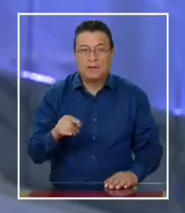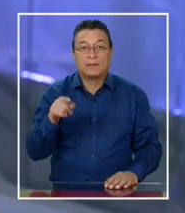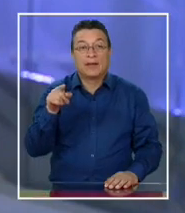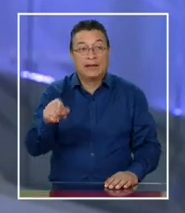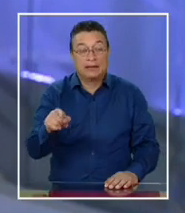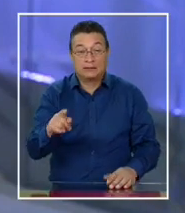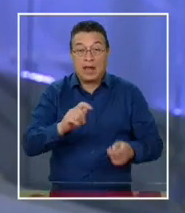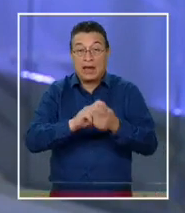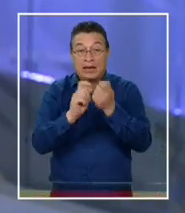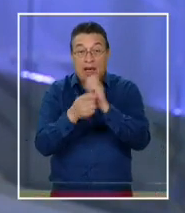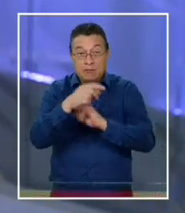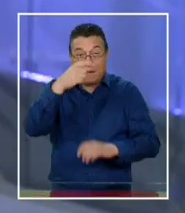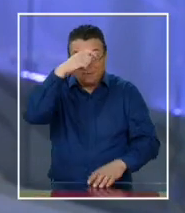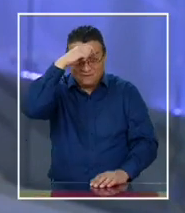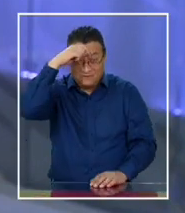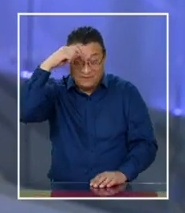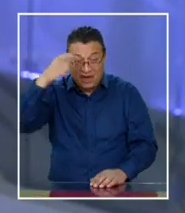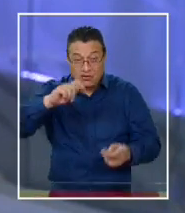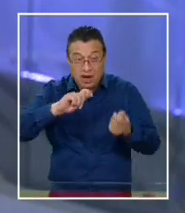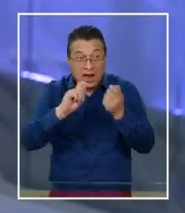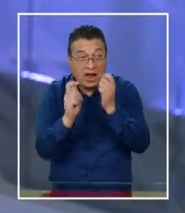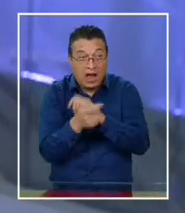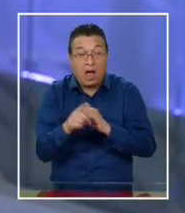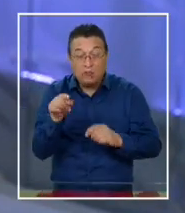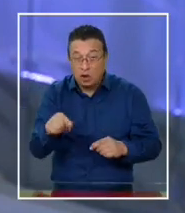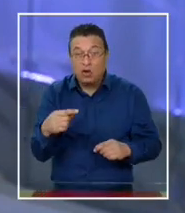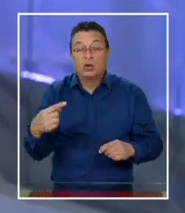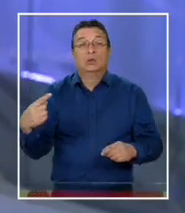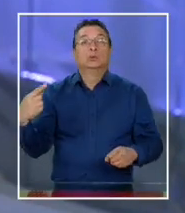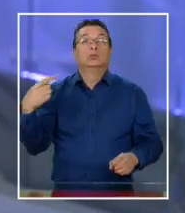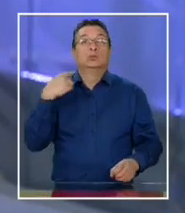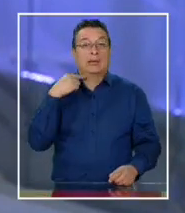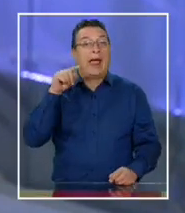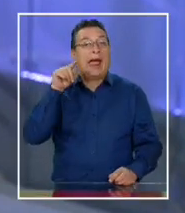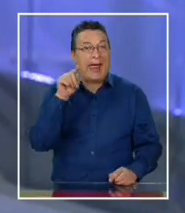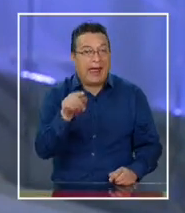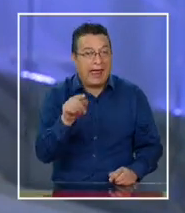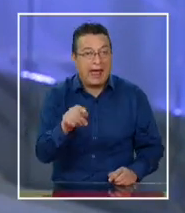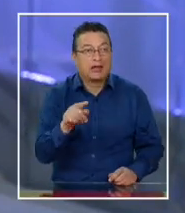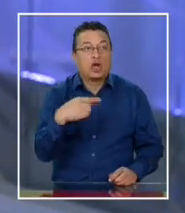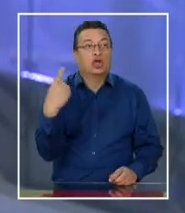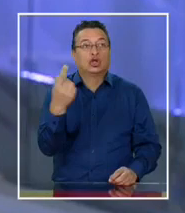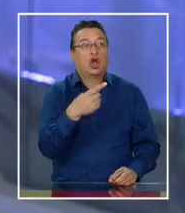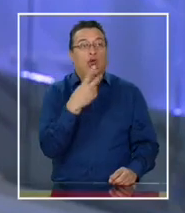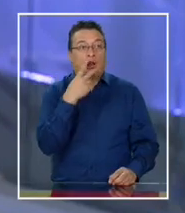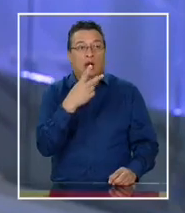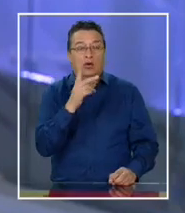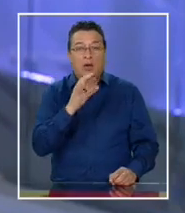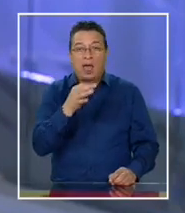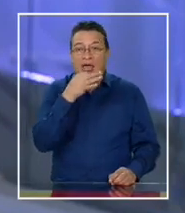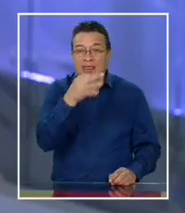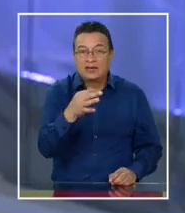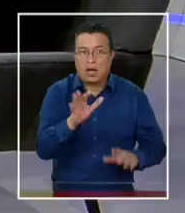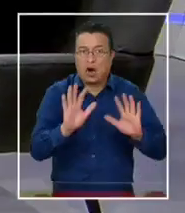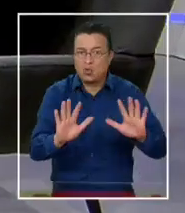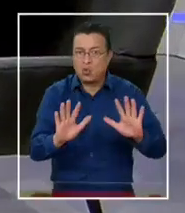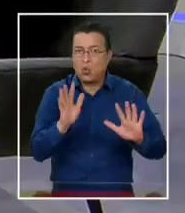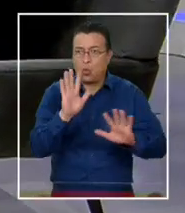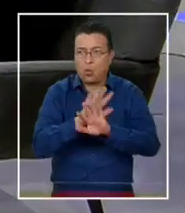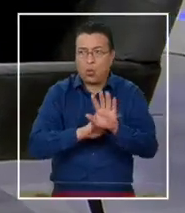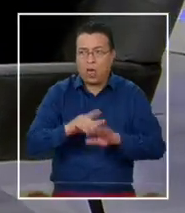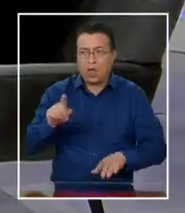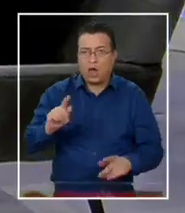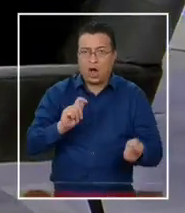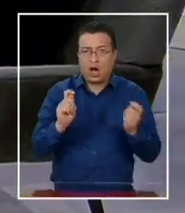clima que cambió en el verano no alcanzamos a ver todos los efectos que podía tener Porque además nadie nos lo reconoció nadie se atrevió a decir sabe qué